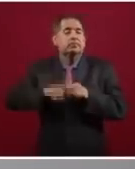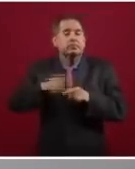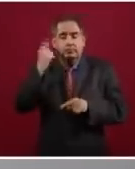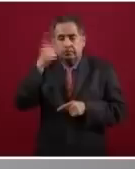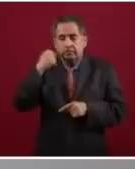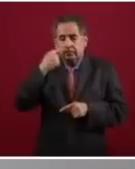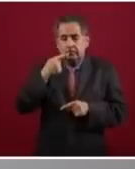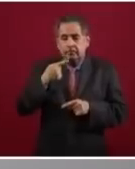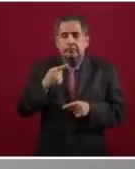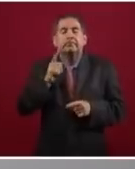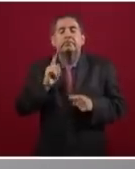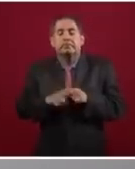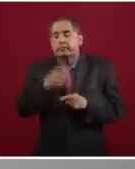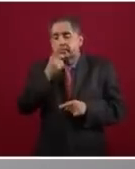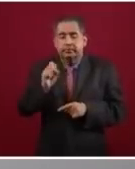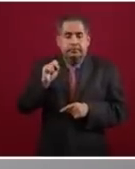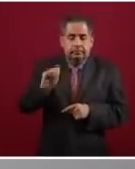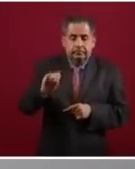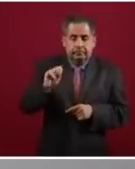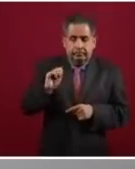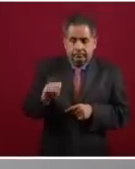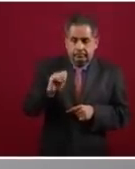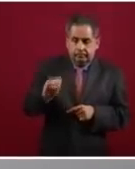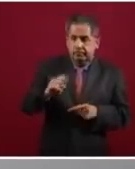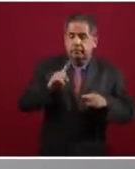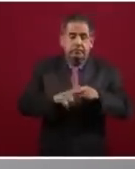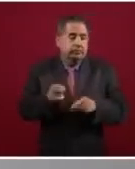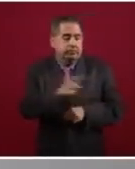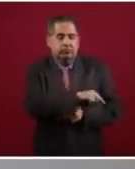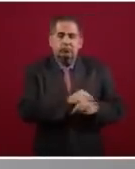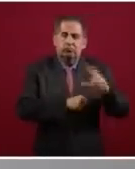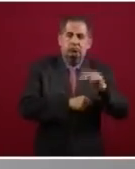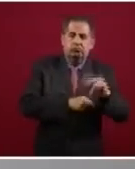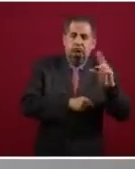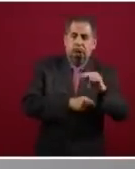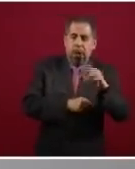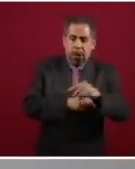a favor, quiénes han votado en contra